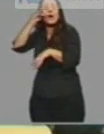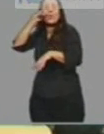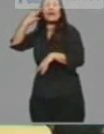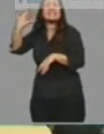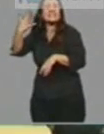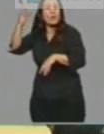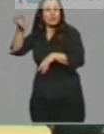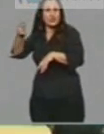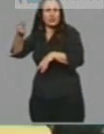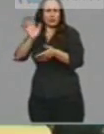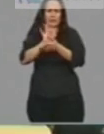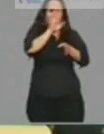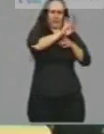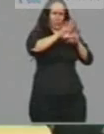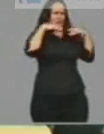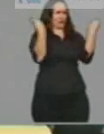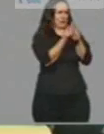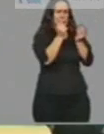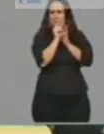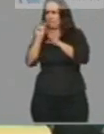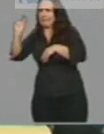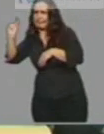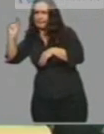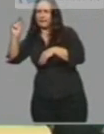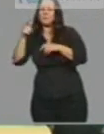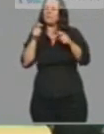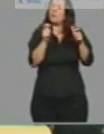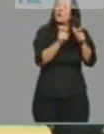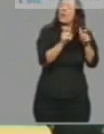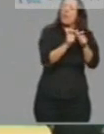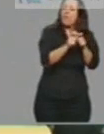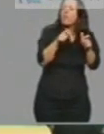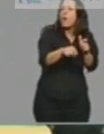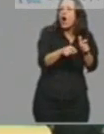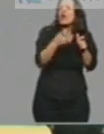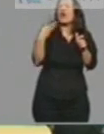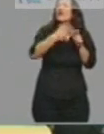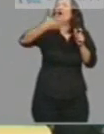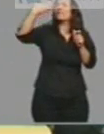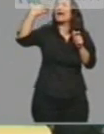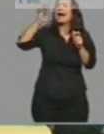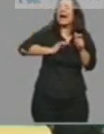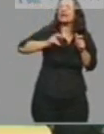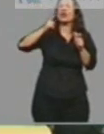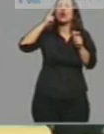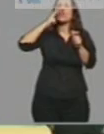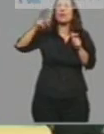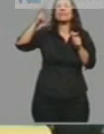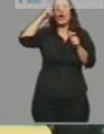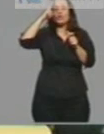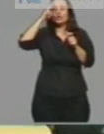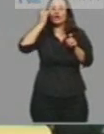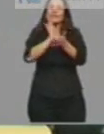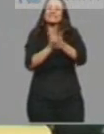0,45% del total de la deuda. Bonos que fueron comprados recién en el 2008, cuando ya habían sido